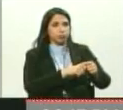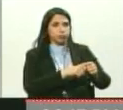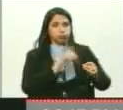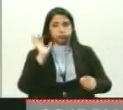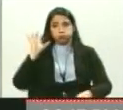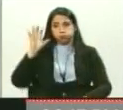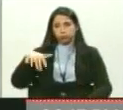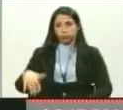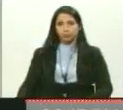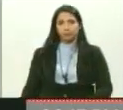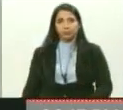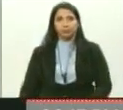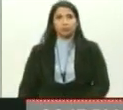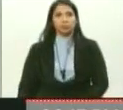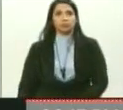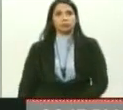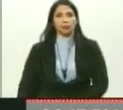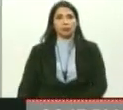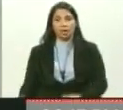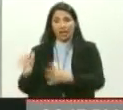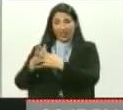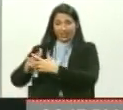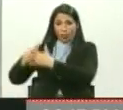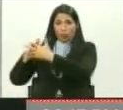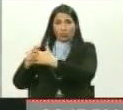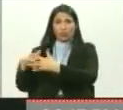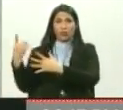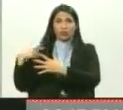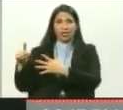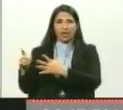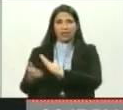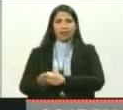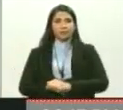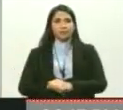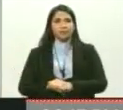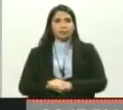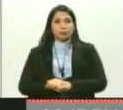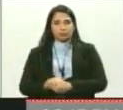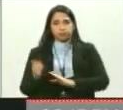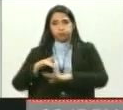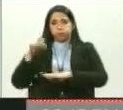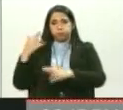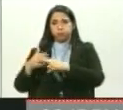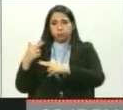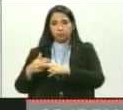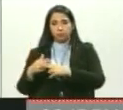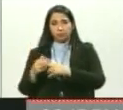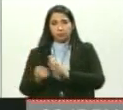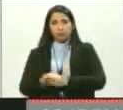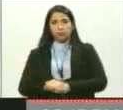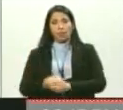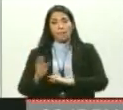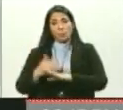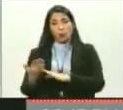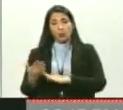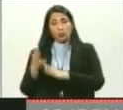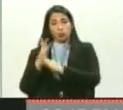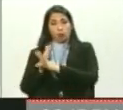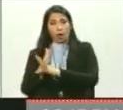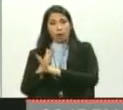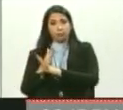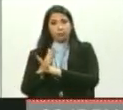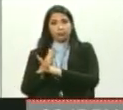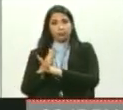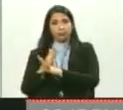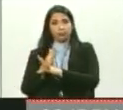Aguará. Los Estados Unidos tienen un fondo mucho más grave, porque además ellos han jugado